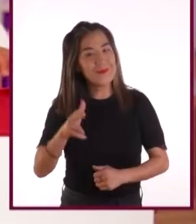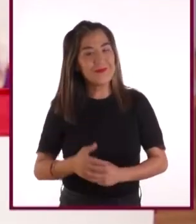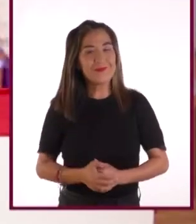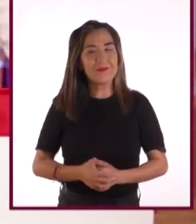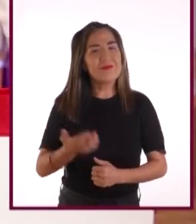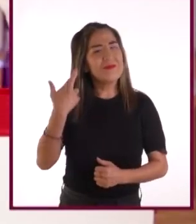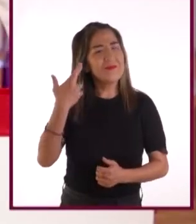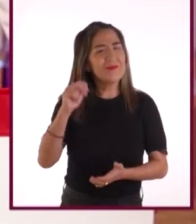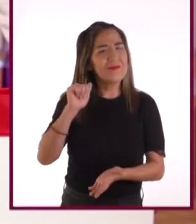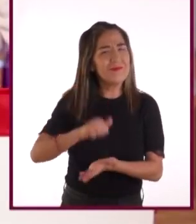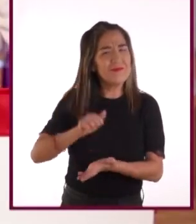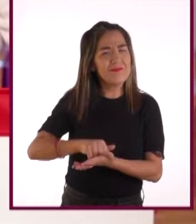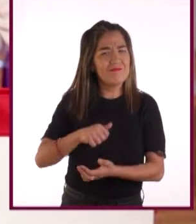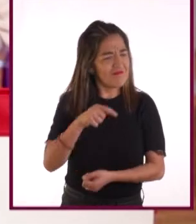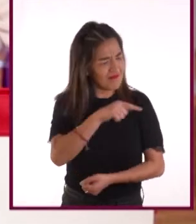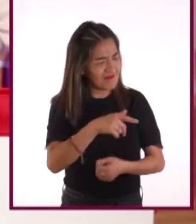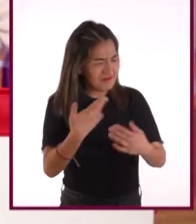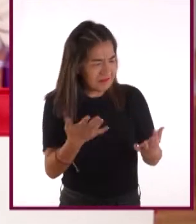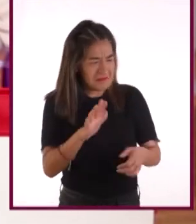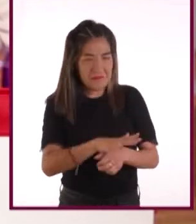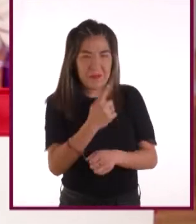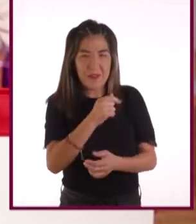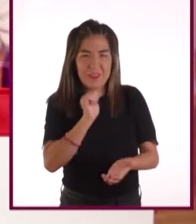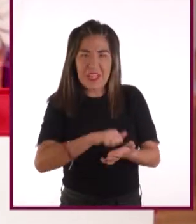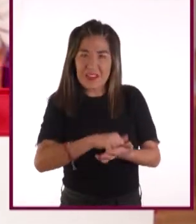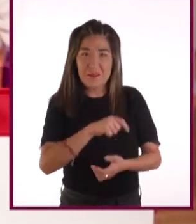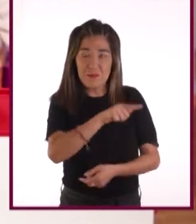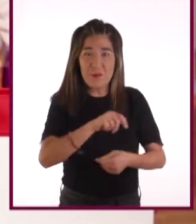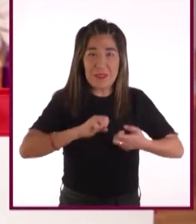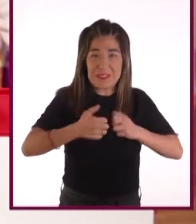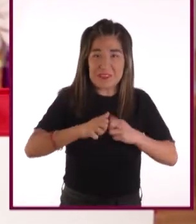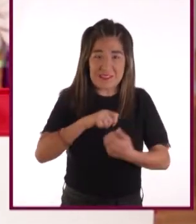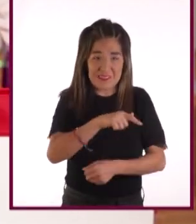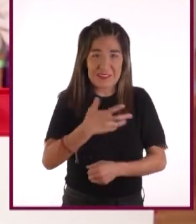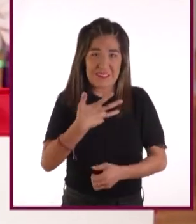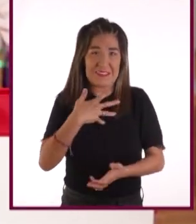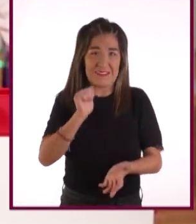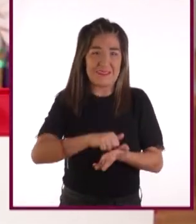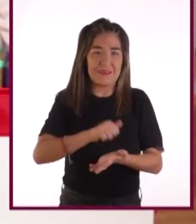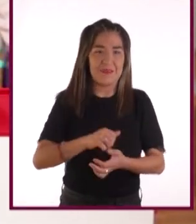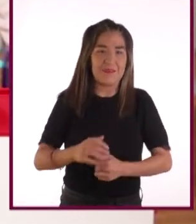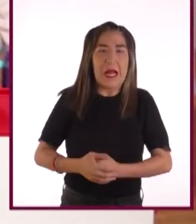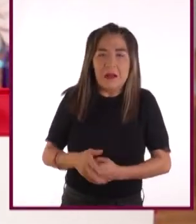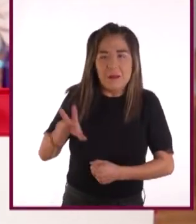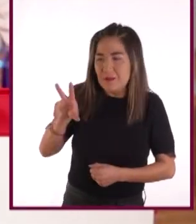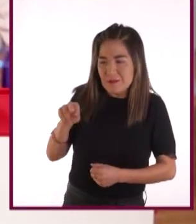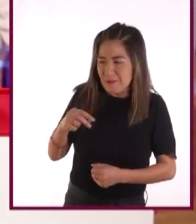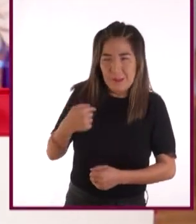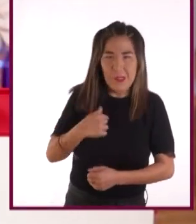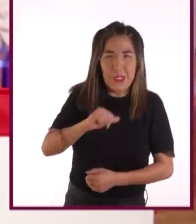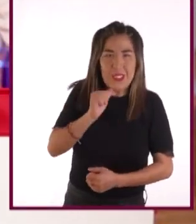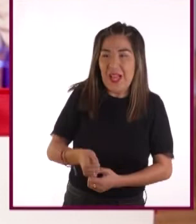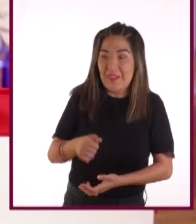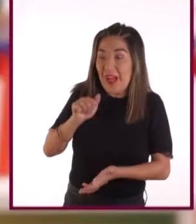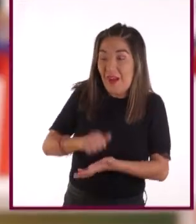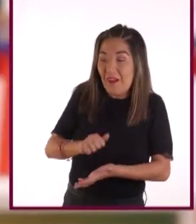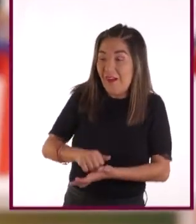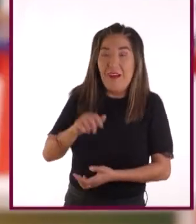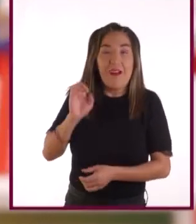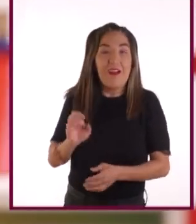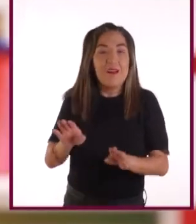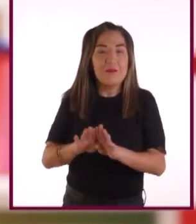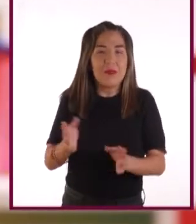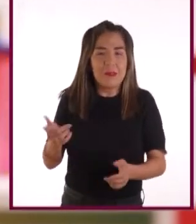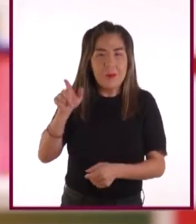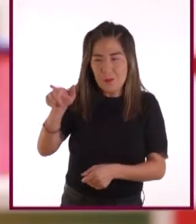Hola. ¿Por qué golpeas la mesa, hermana? ¿Tienes algún tic o algo y no lo sabía? Ay, por supuesto que no tengo ningún tic.